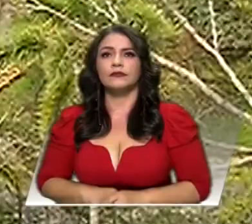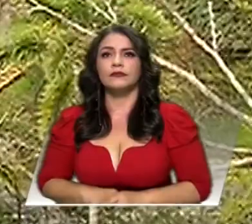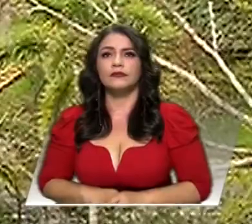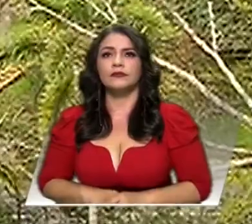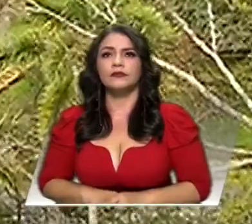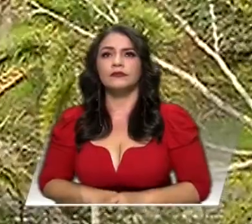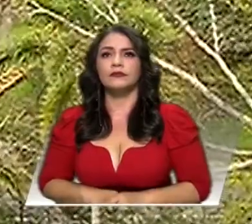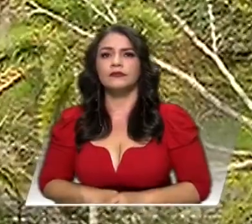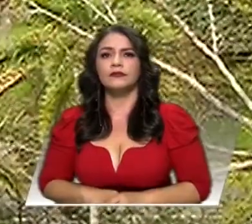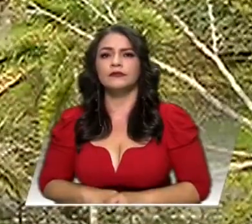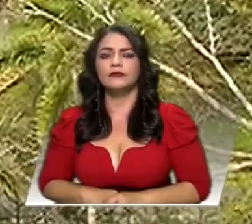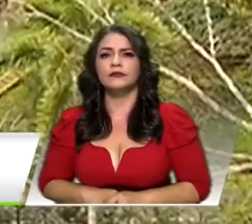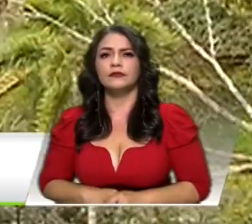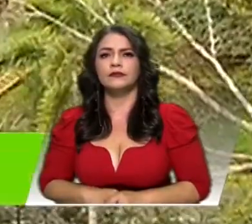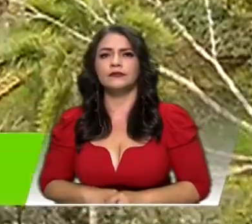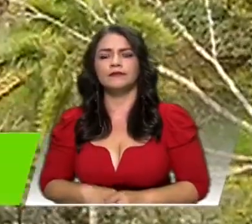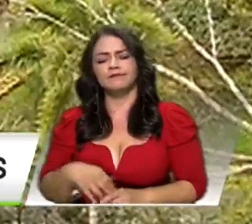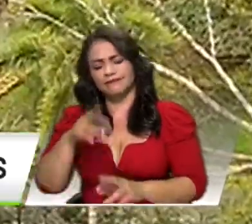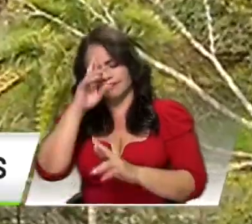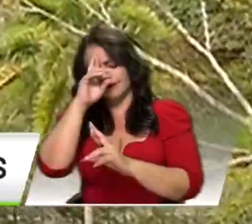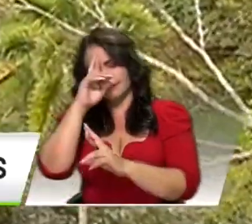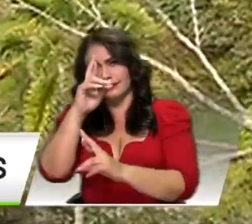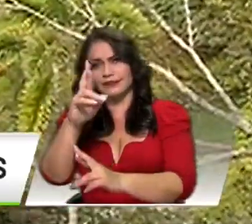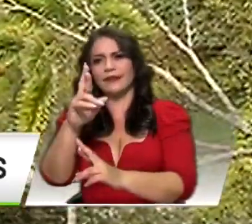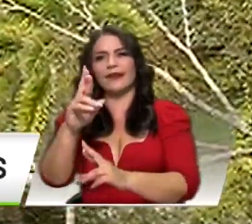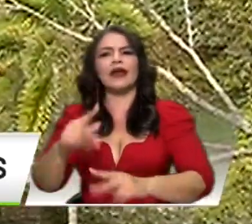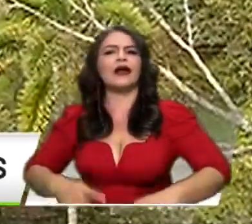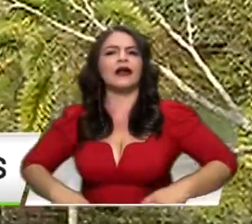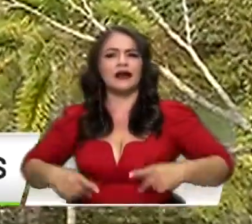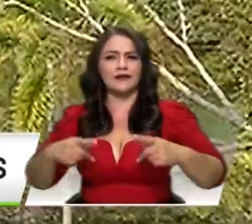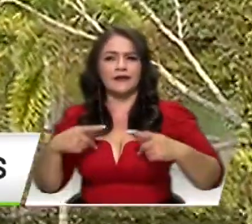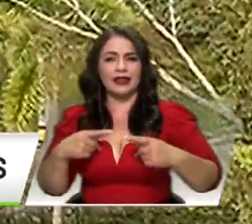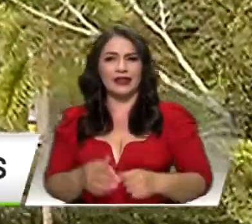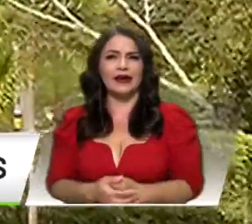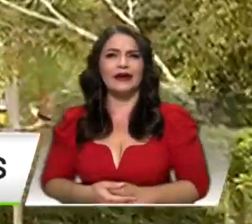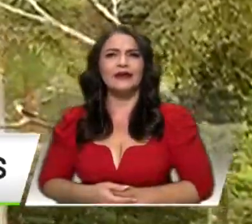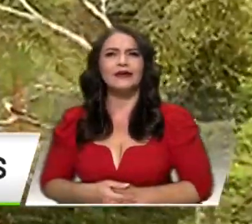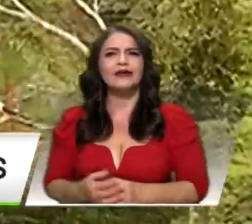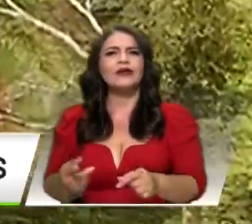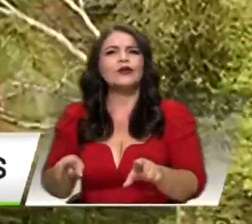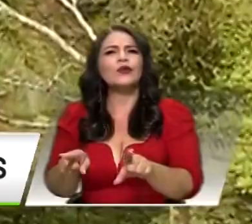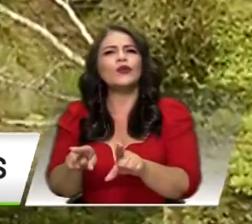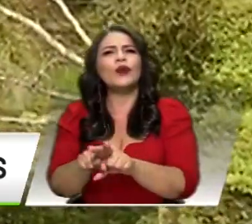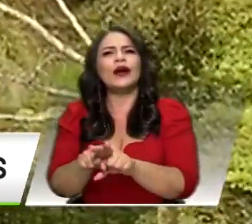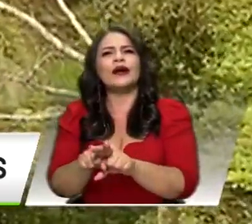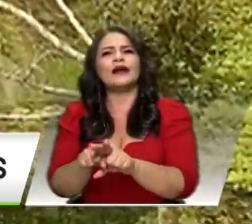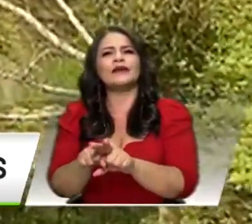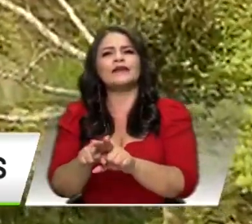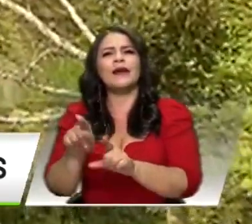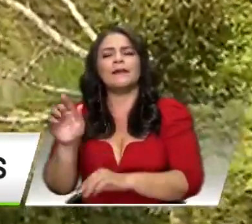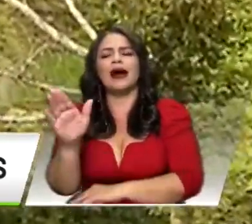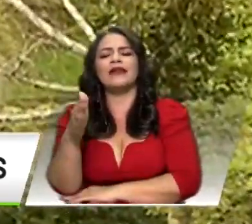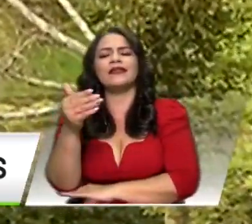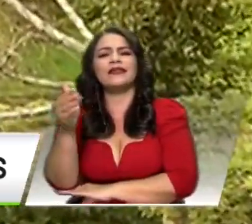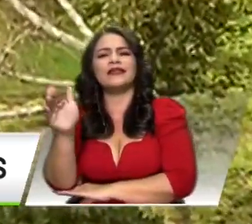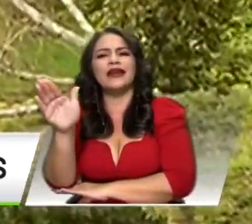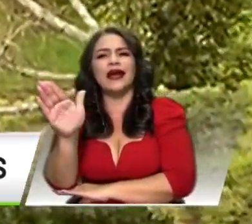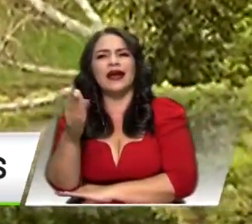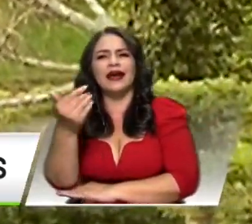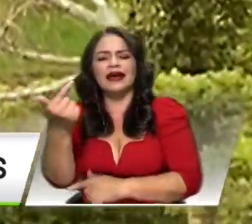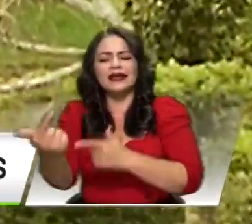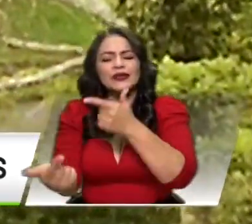Miren, y como un homenaje a la vida, como una banderilla de que la lucha no